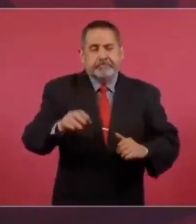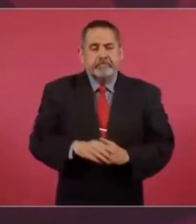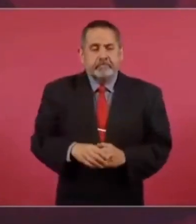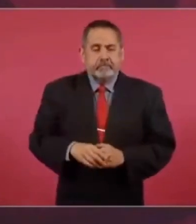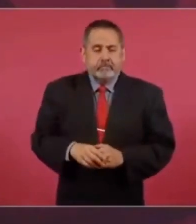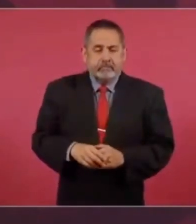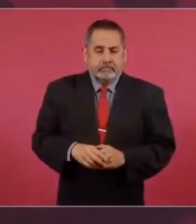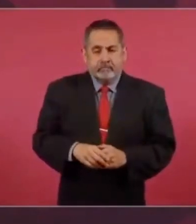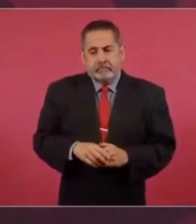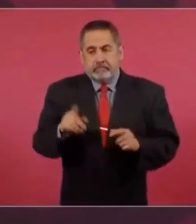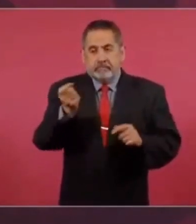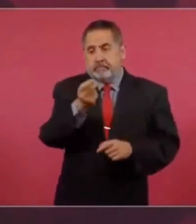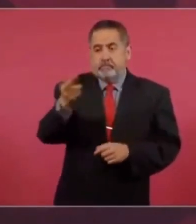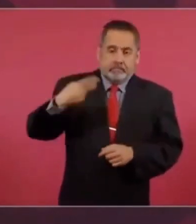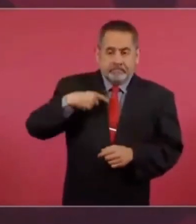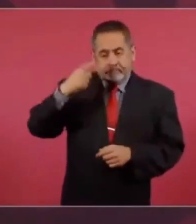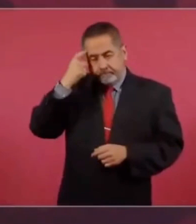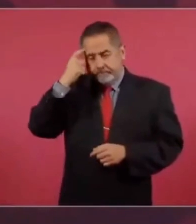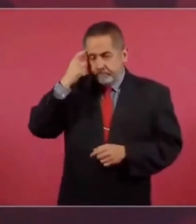entre comillas,